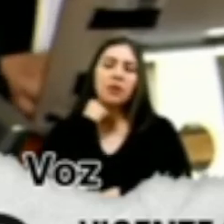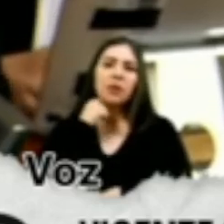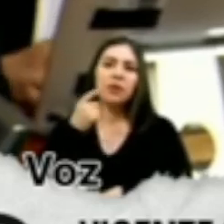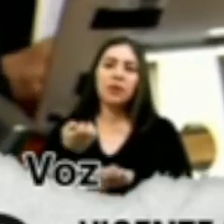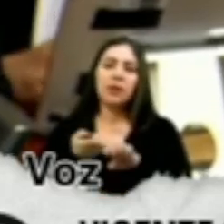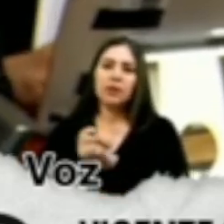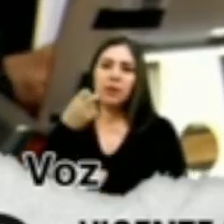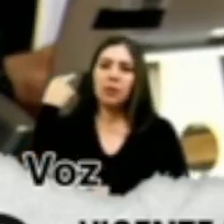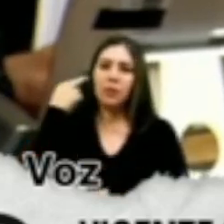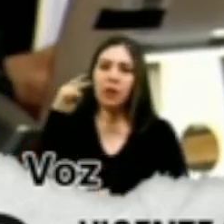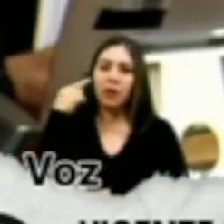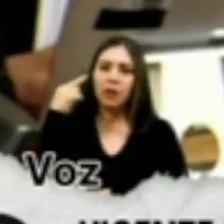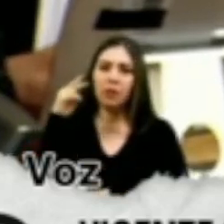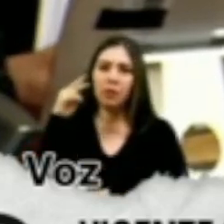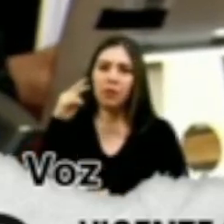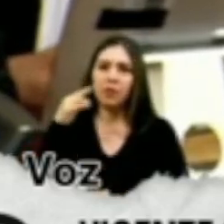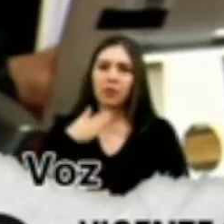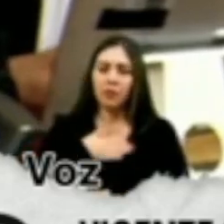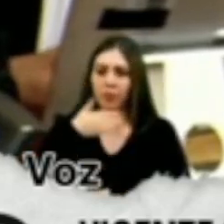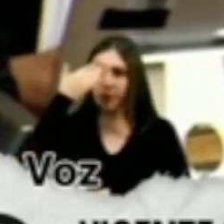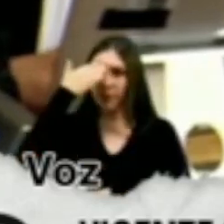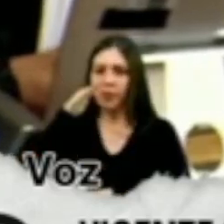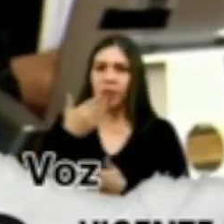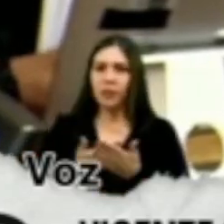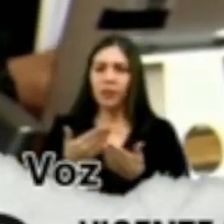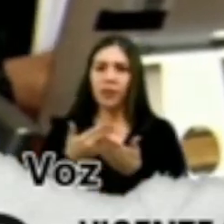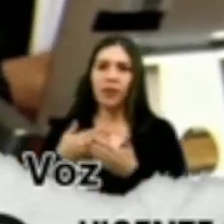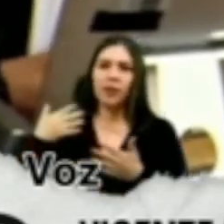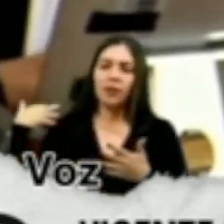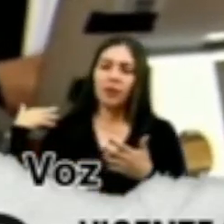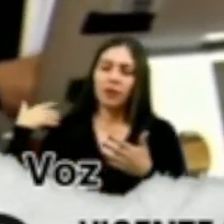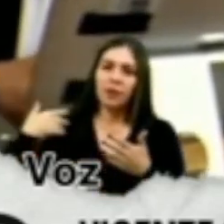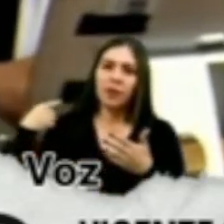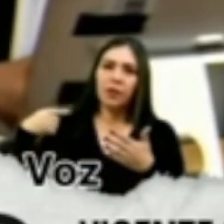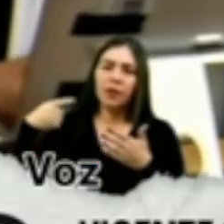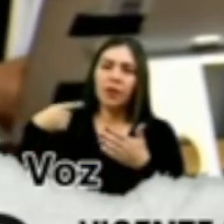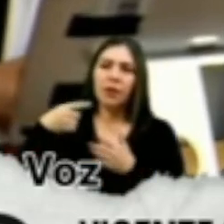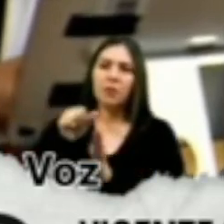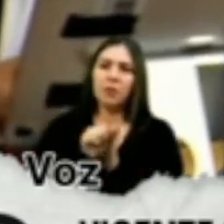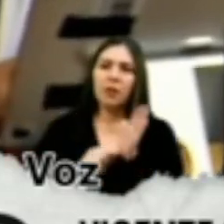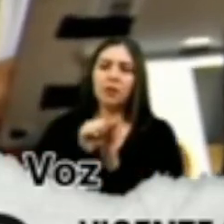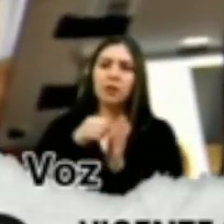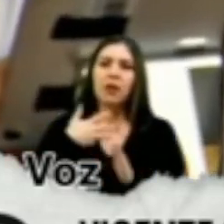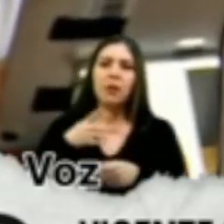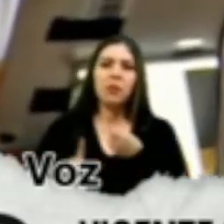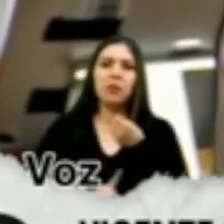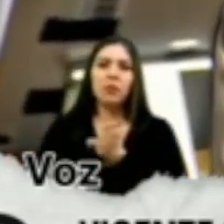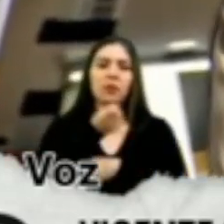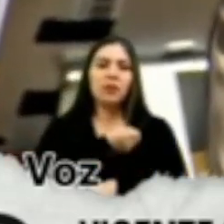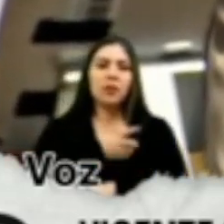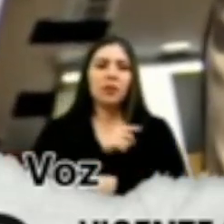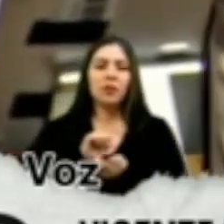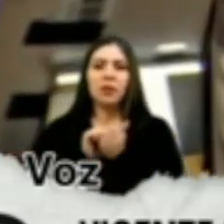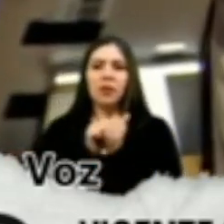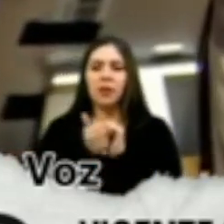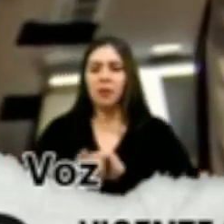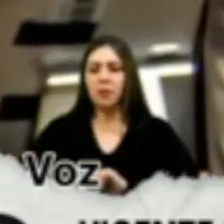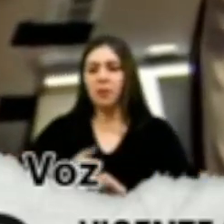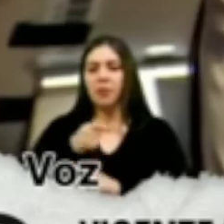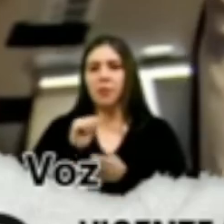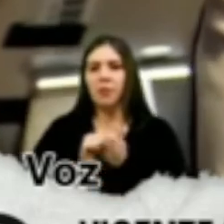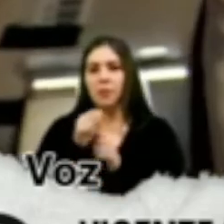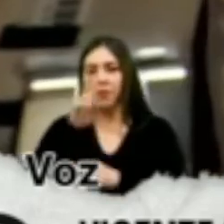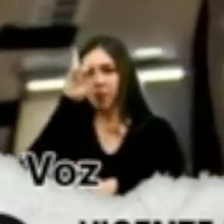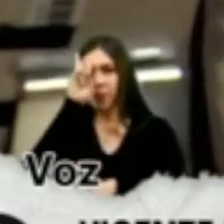cientos, y pues a favor de la reforma, hay que decirlo, estos jóvenes a favor de la reforma han sido